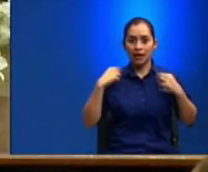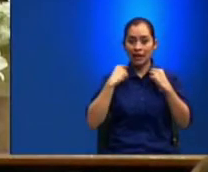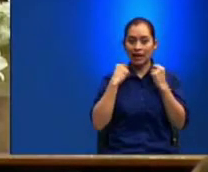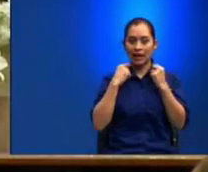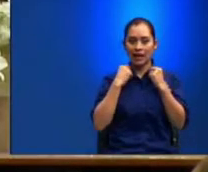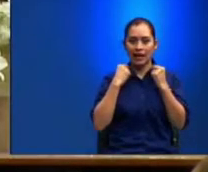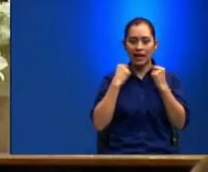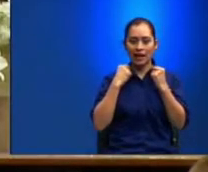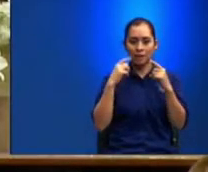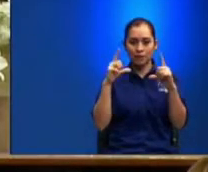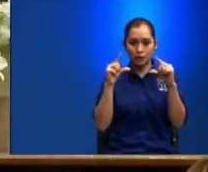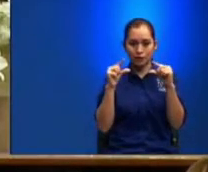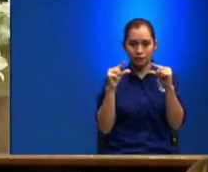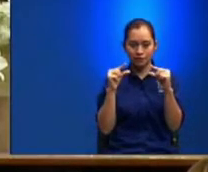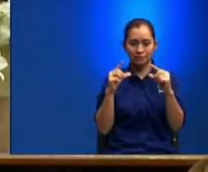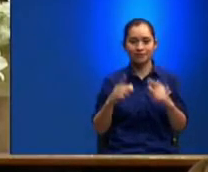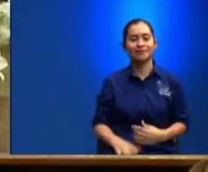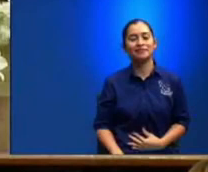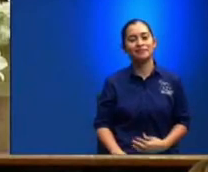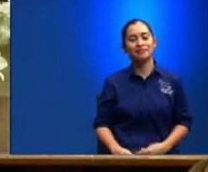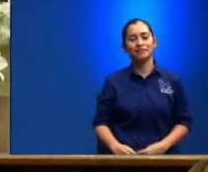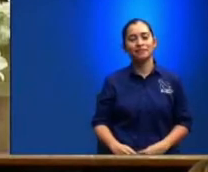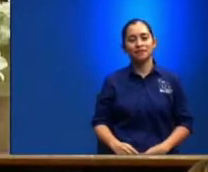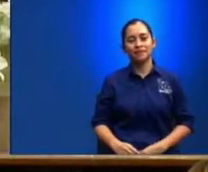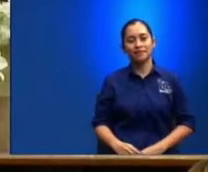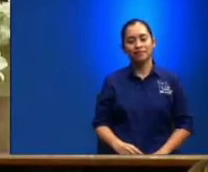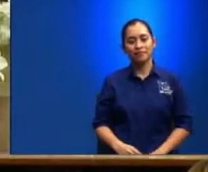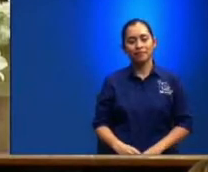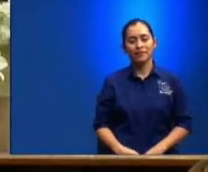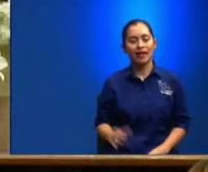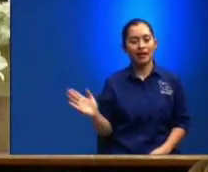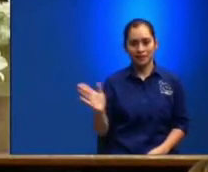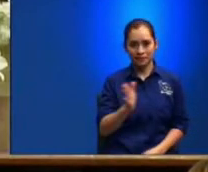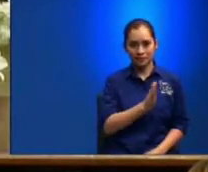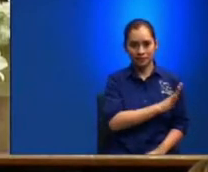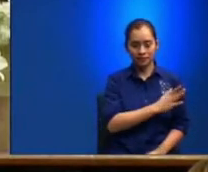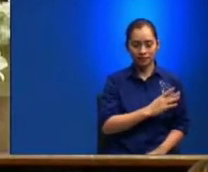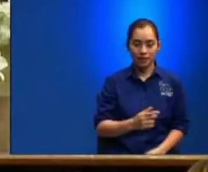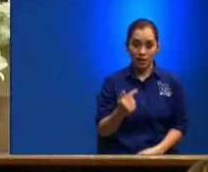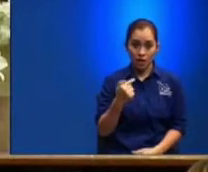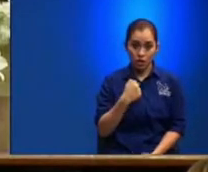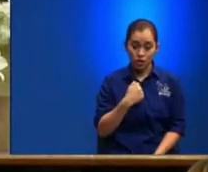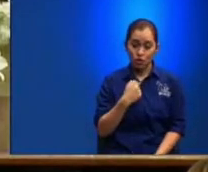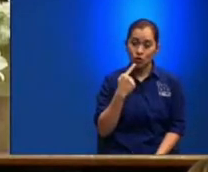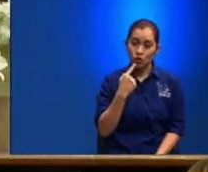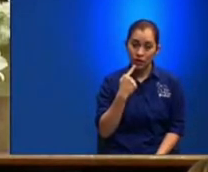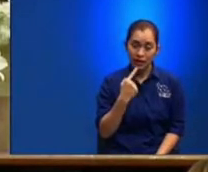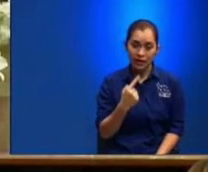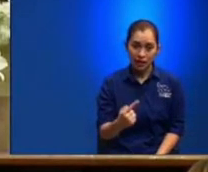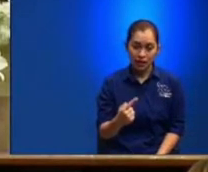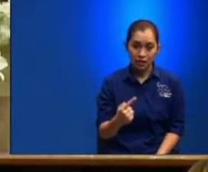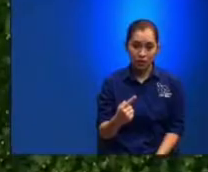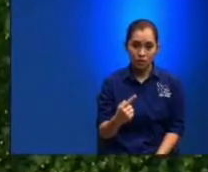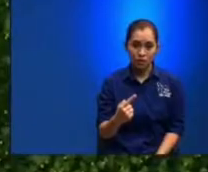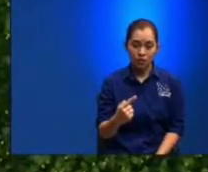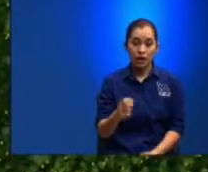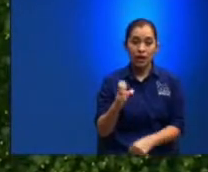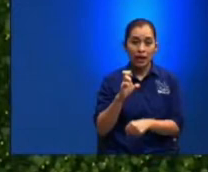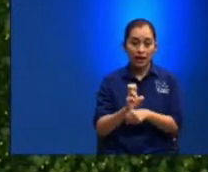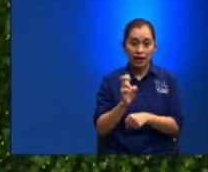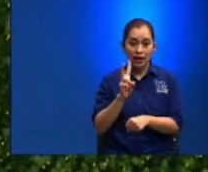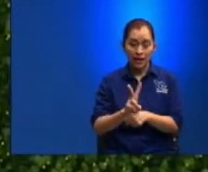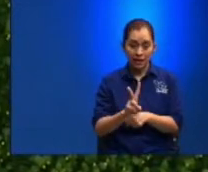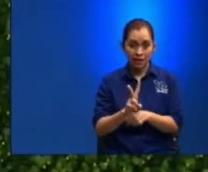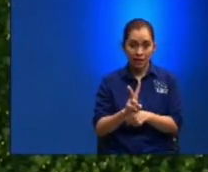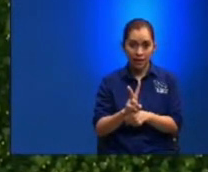a ese dejar bueno estaba diciéndole que realmente el evangelio es un misterio